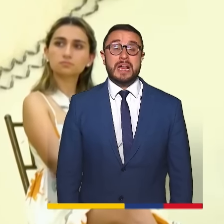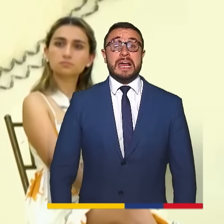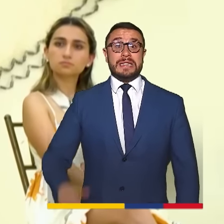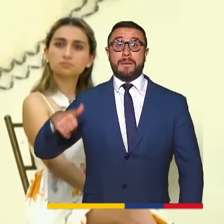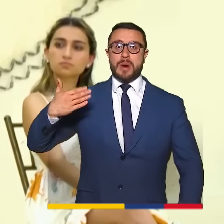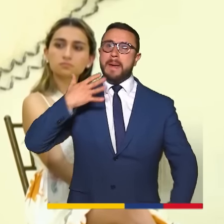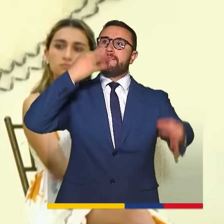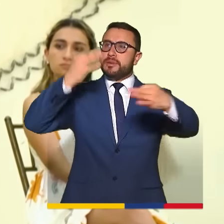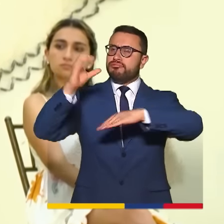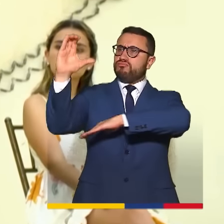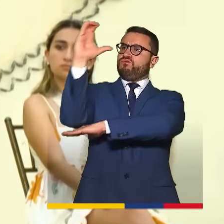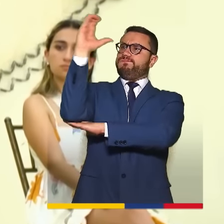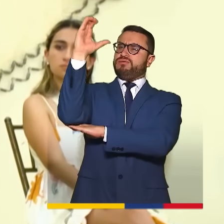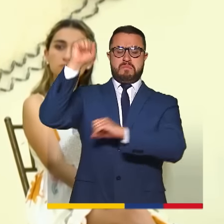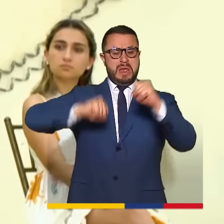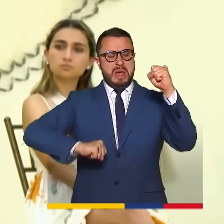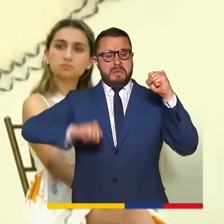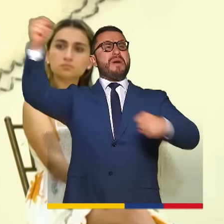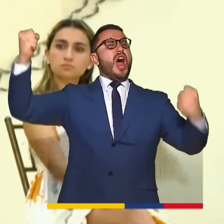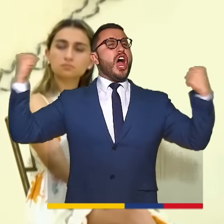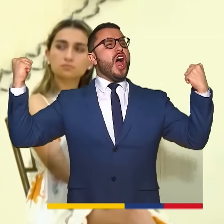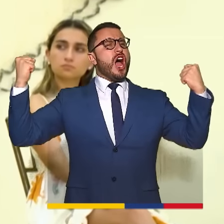nuestra república ya victoriosos,